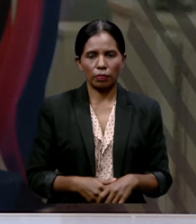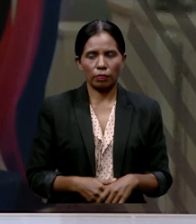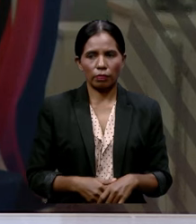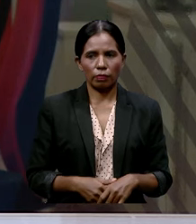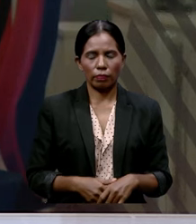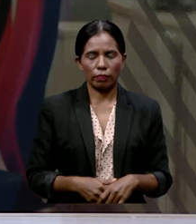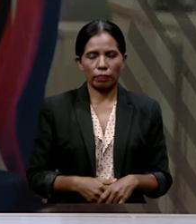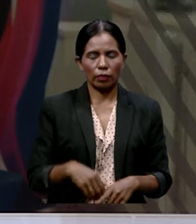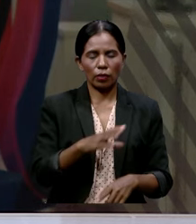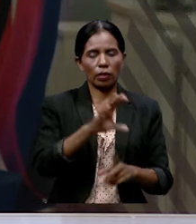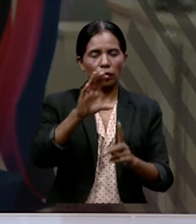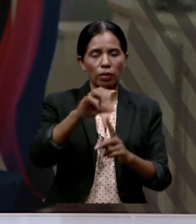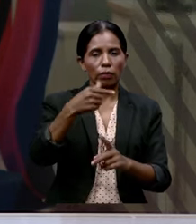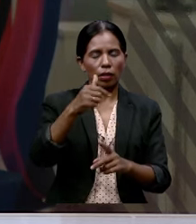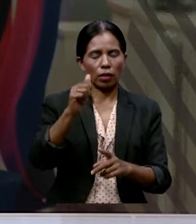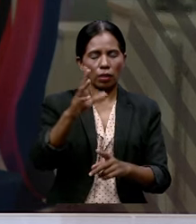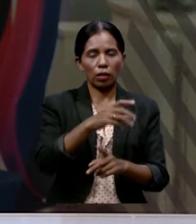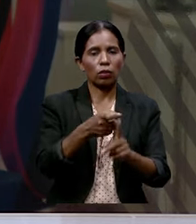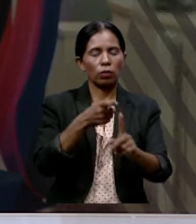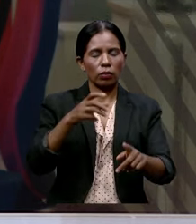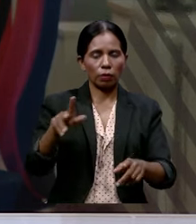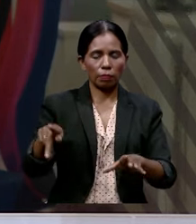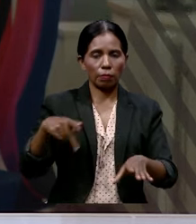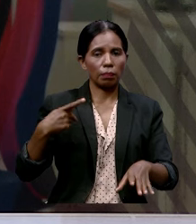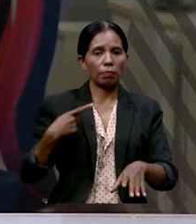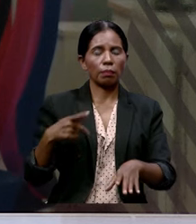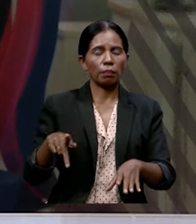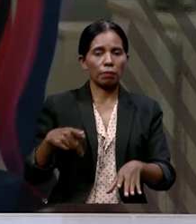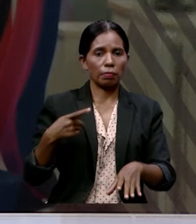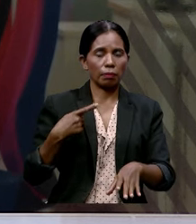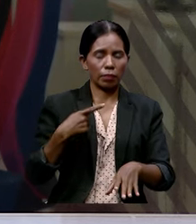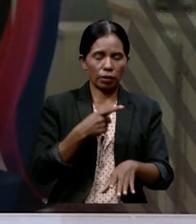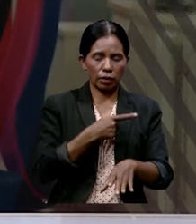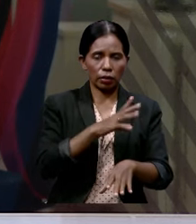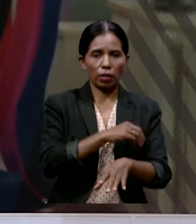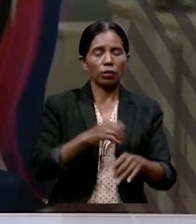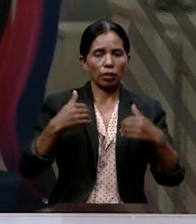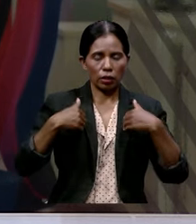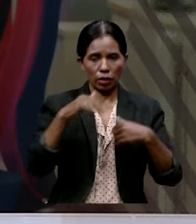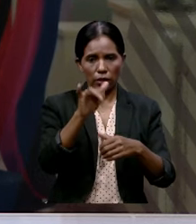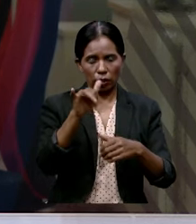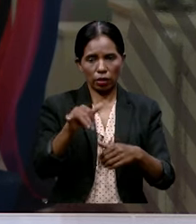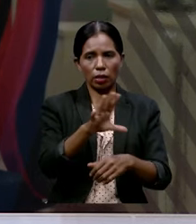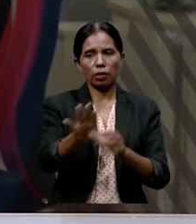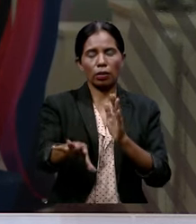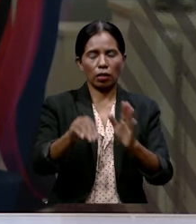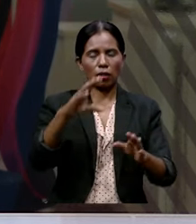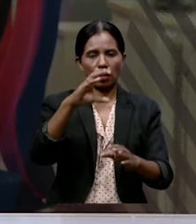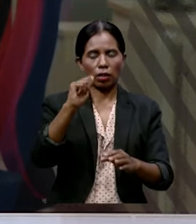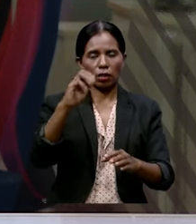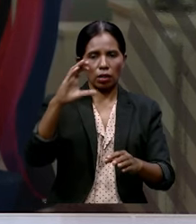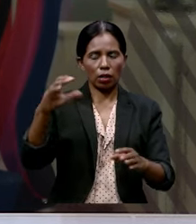Es asunto comisario Kak hus bancada sira ia Parlamento Nacional atu ia consenso hodi hili comisario Fong.